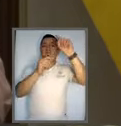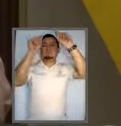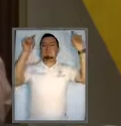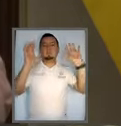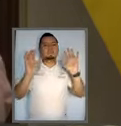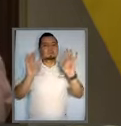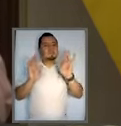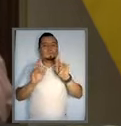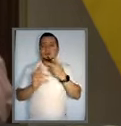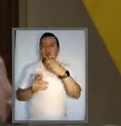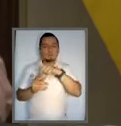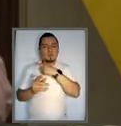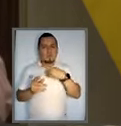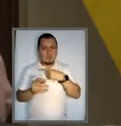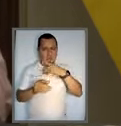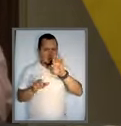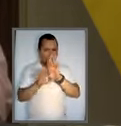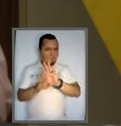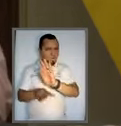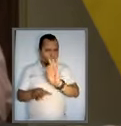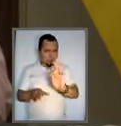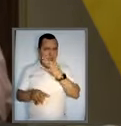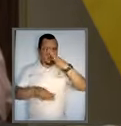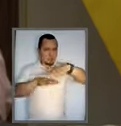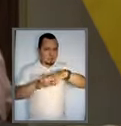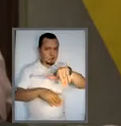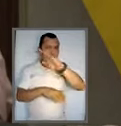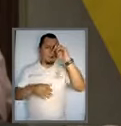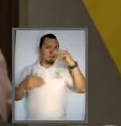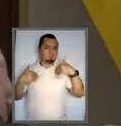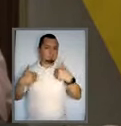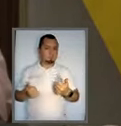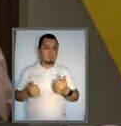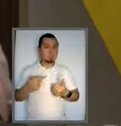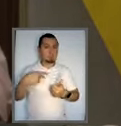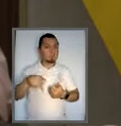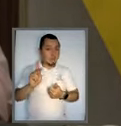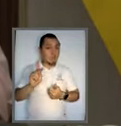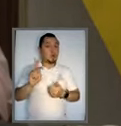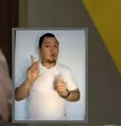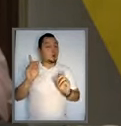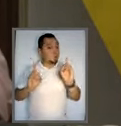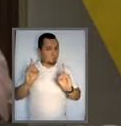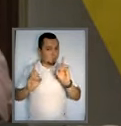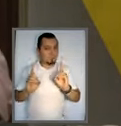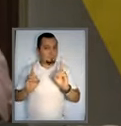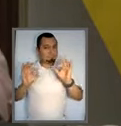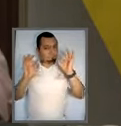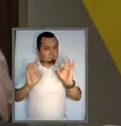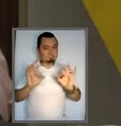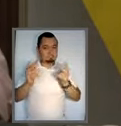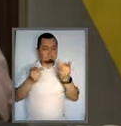por definirse. Nosotros vamos a prepararnos para ello, para que tengamos todos los protocolos, todos los procesos bien